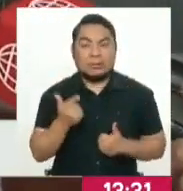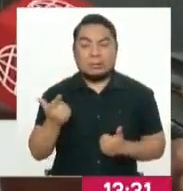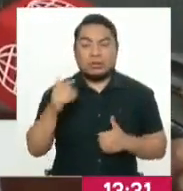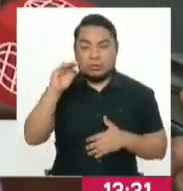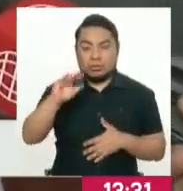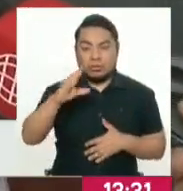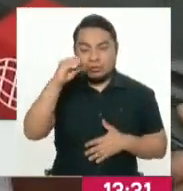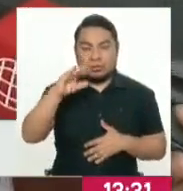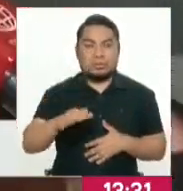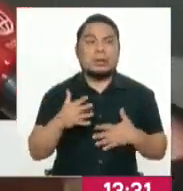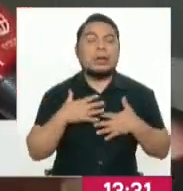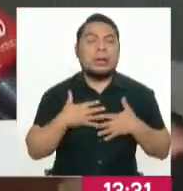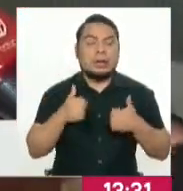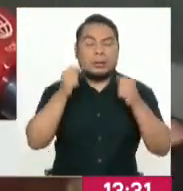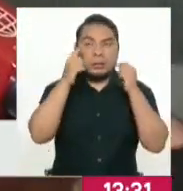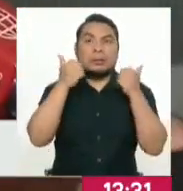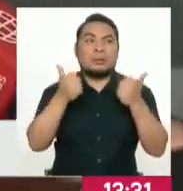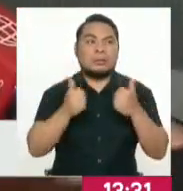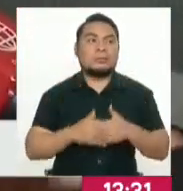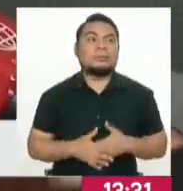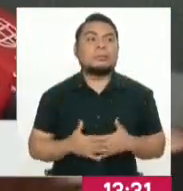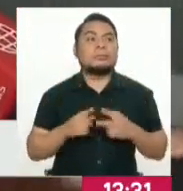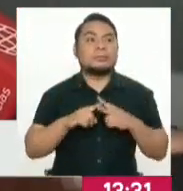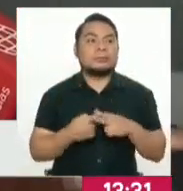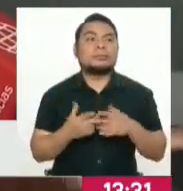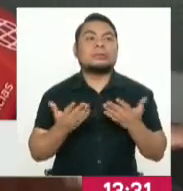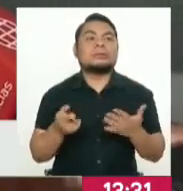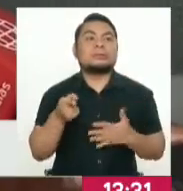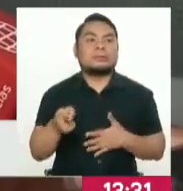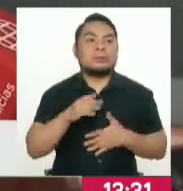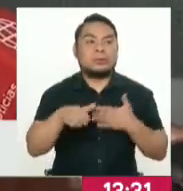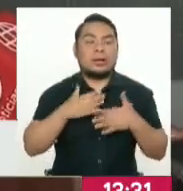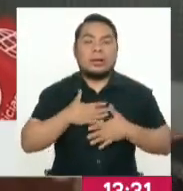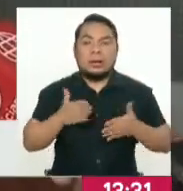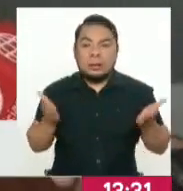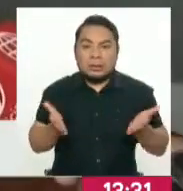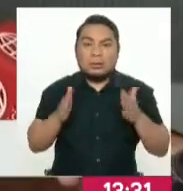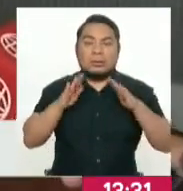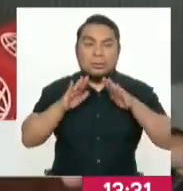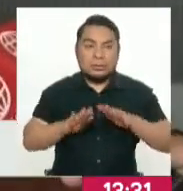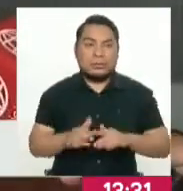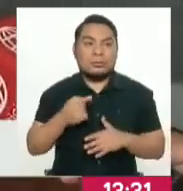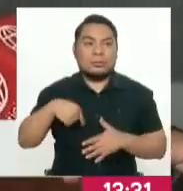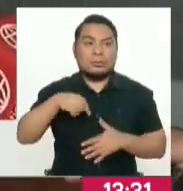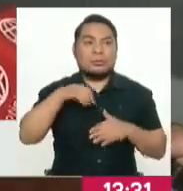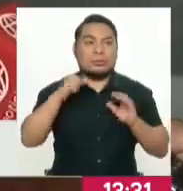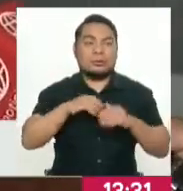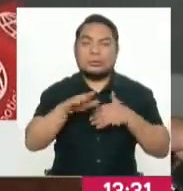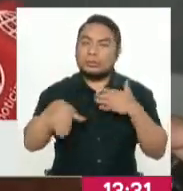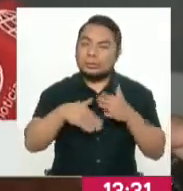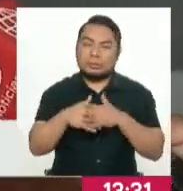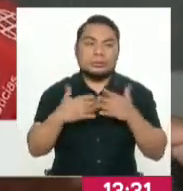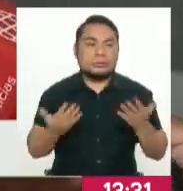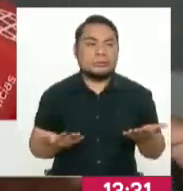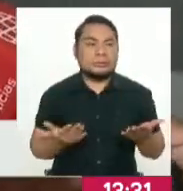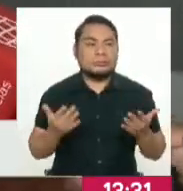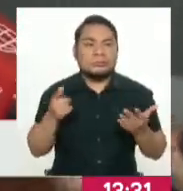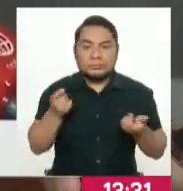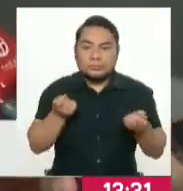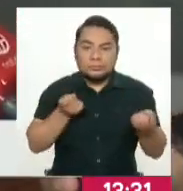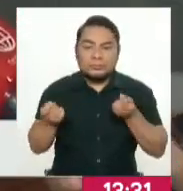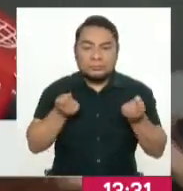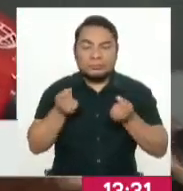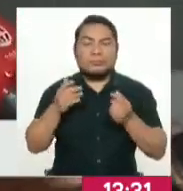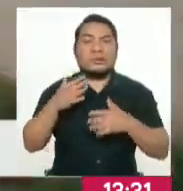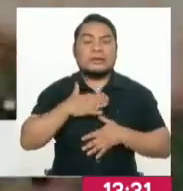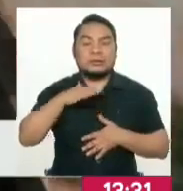está estable. El tratamiento inicial de la estabilización ya lo hemos hecho nosotros, hemos hecho todos los controles de